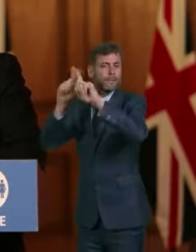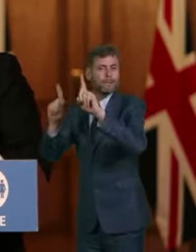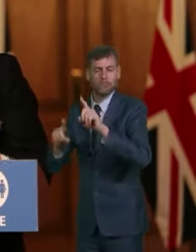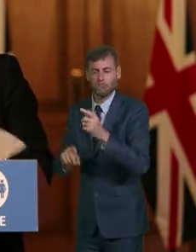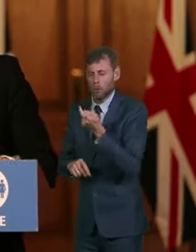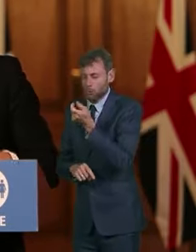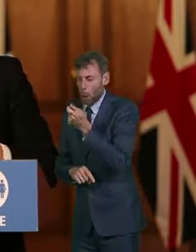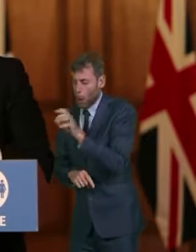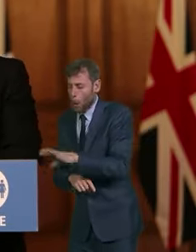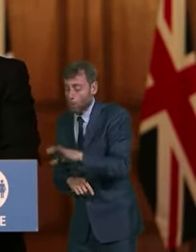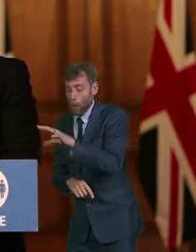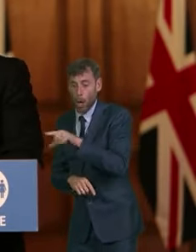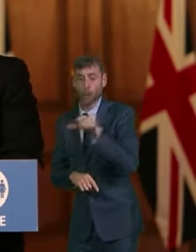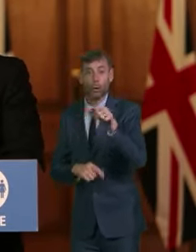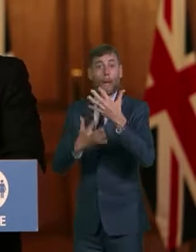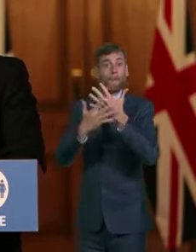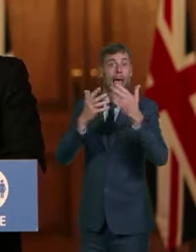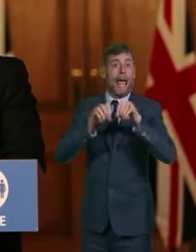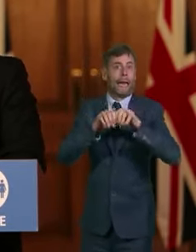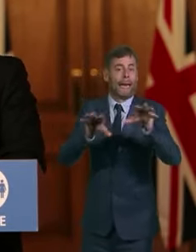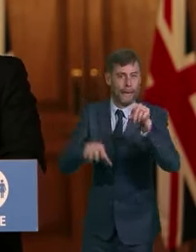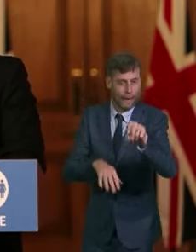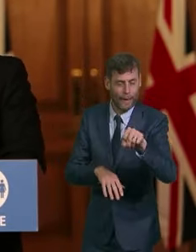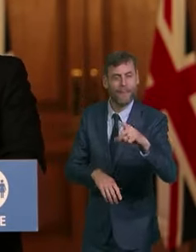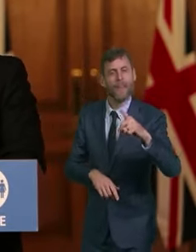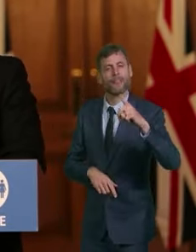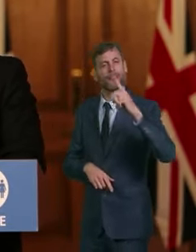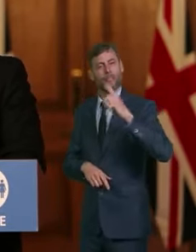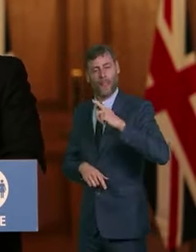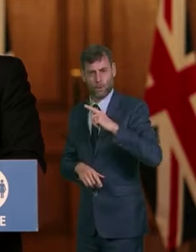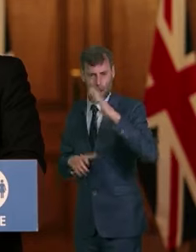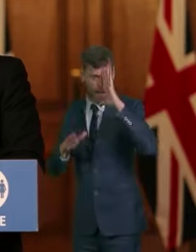los males de un virus incontrolado.